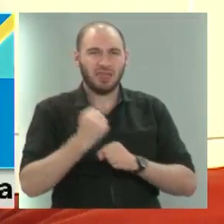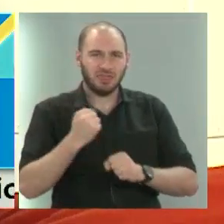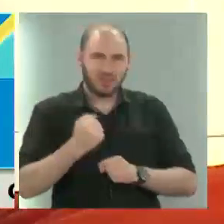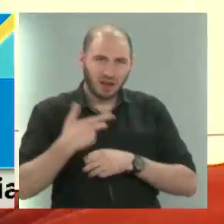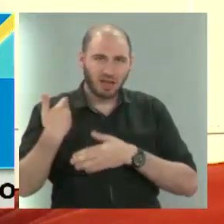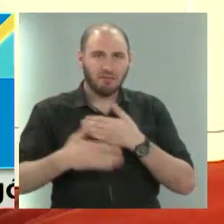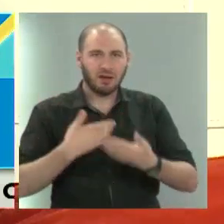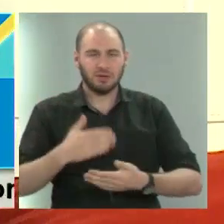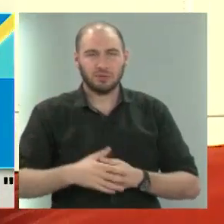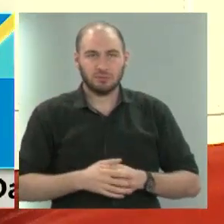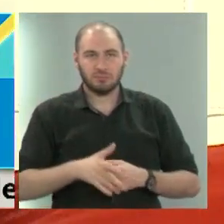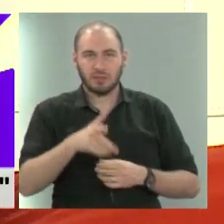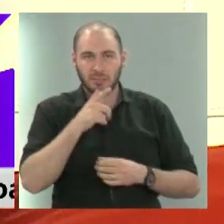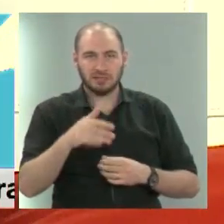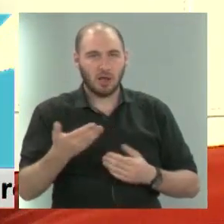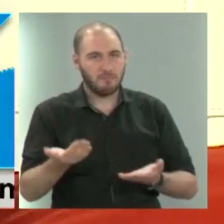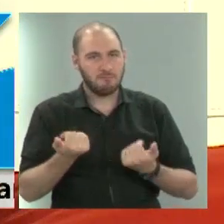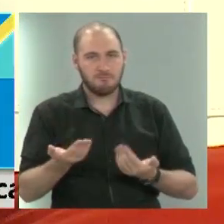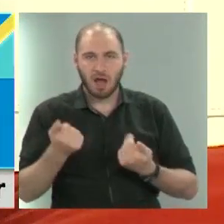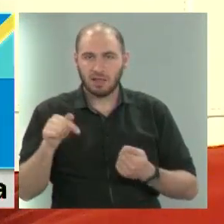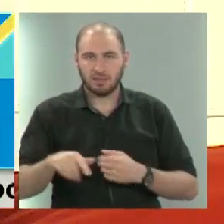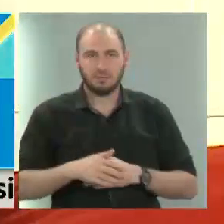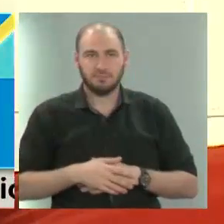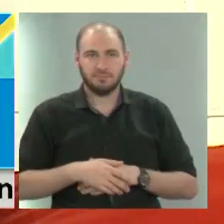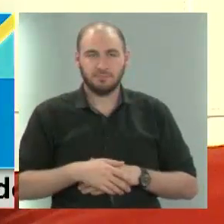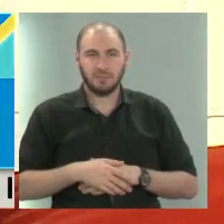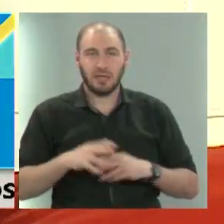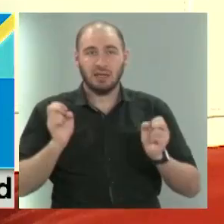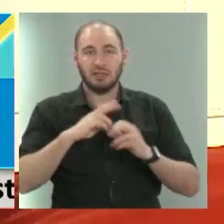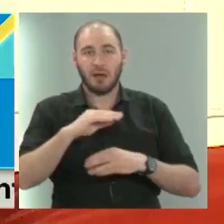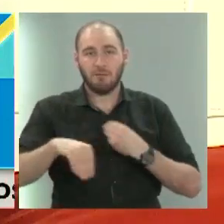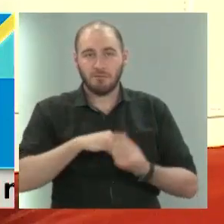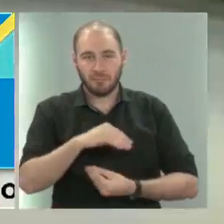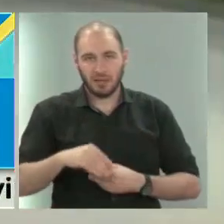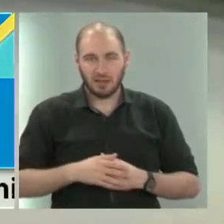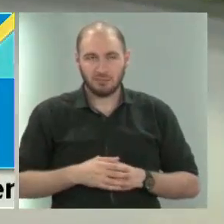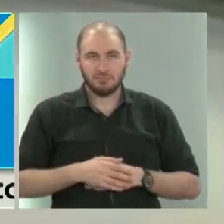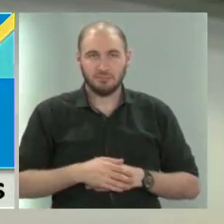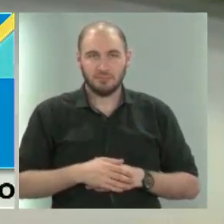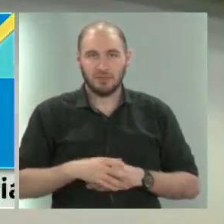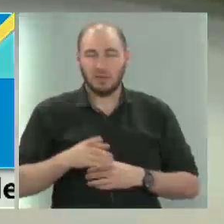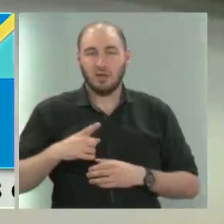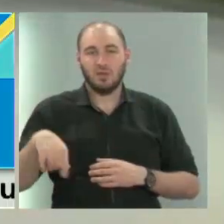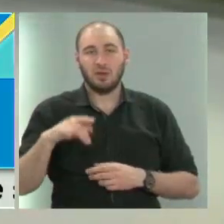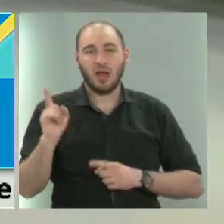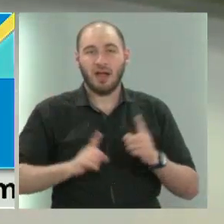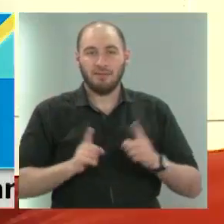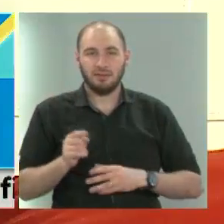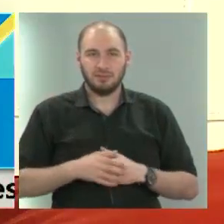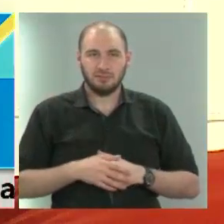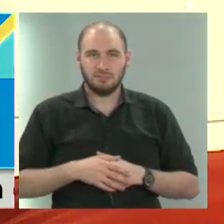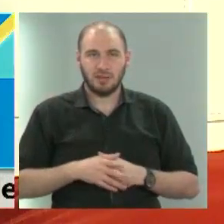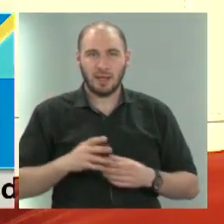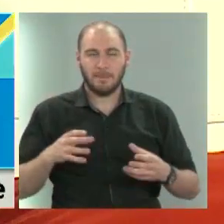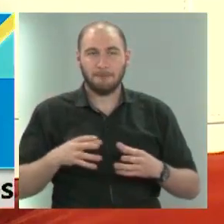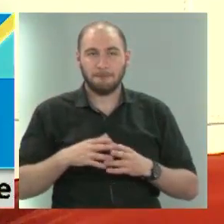¿no?, que creo que tengo una deuda muy importante con eso, ¿no? El tema de la familia, indudablemente, nos encontramos por ahí con un medio,